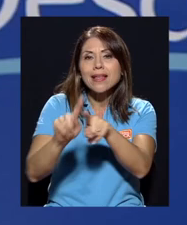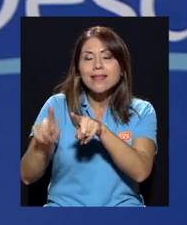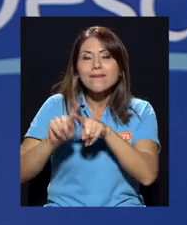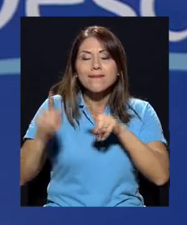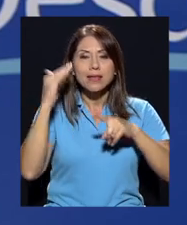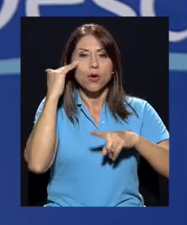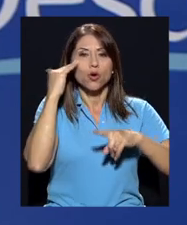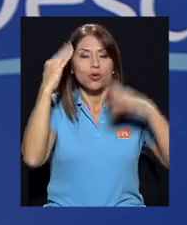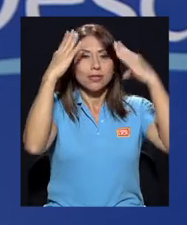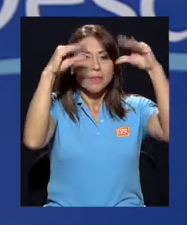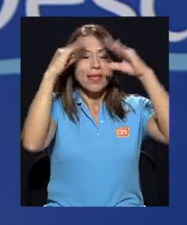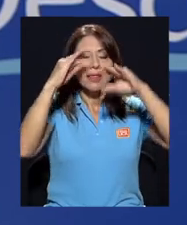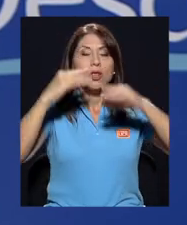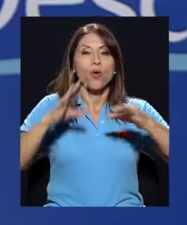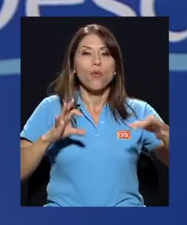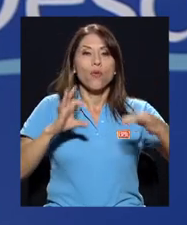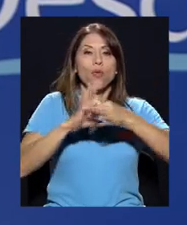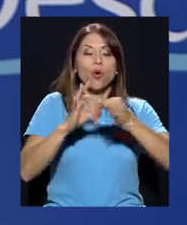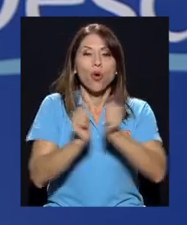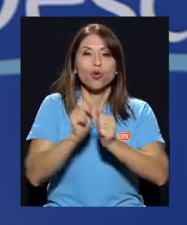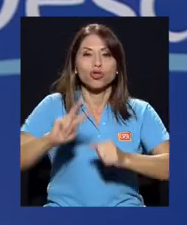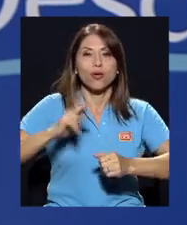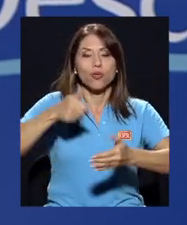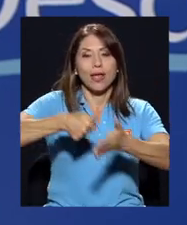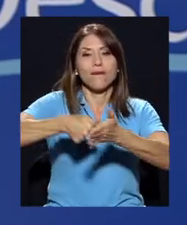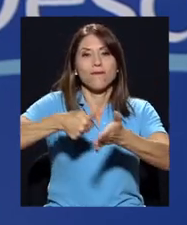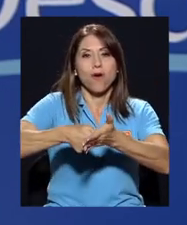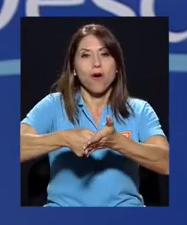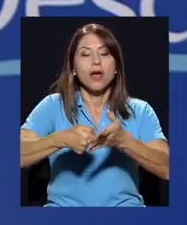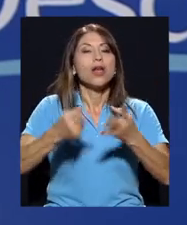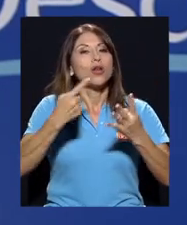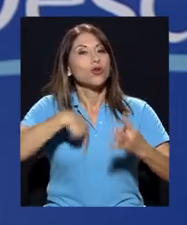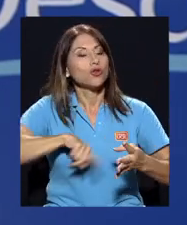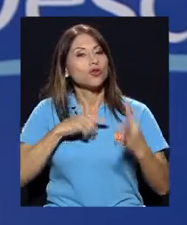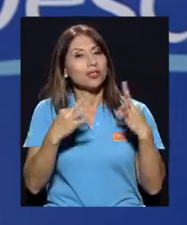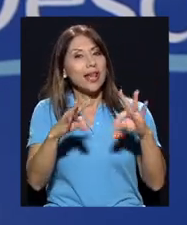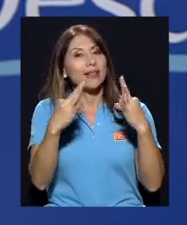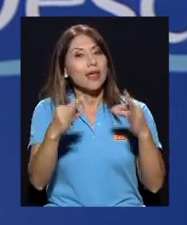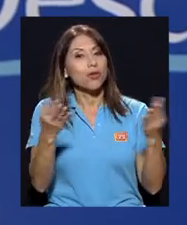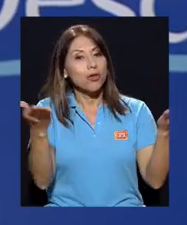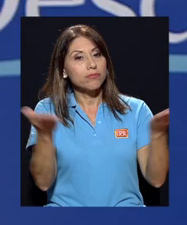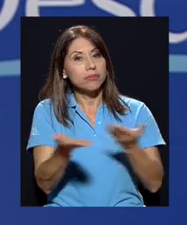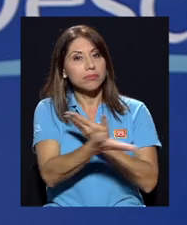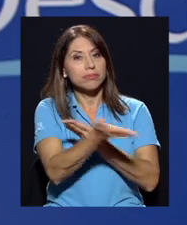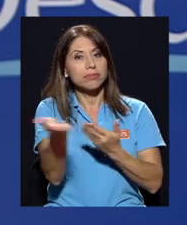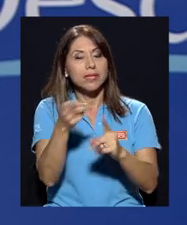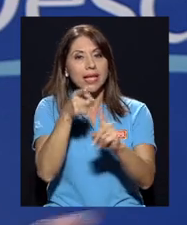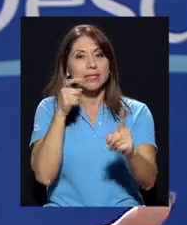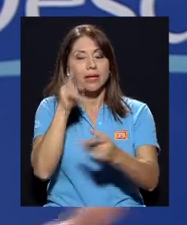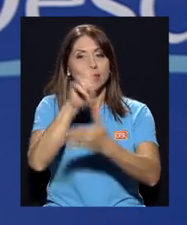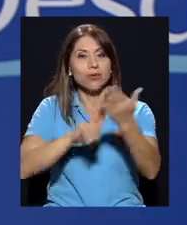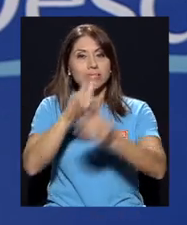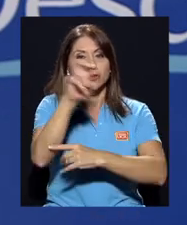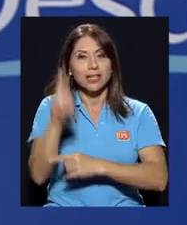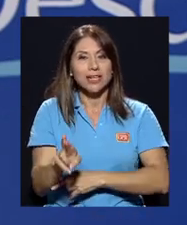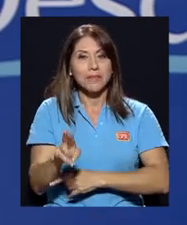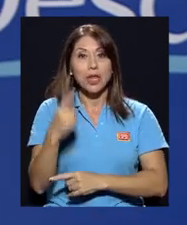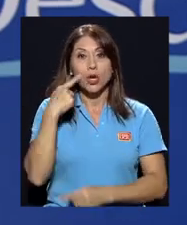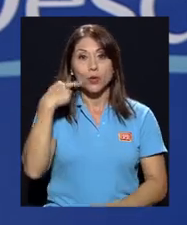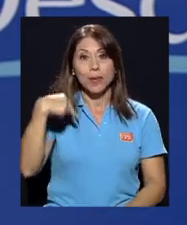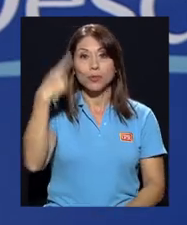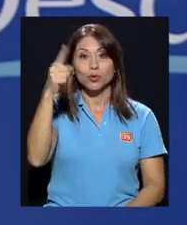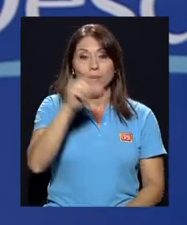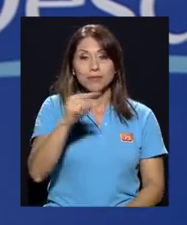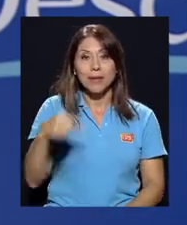con la segunda ronda que estamos tratando de poner al servicio de ustedes en el país desde la universidad de costa rica nos vemos a la vuelta